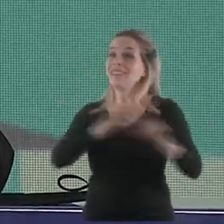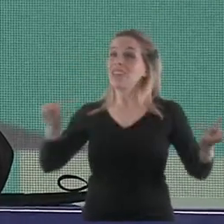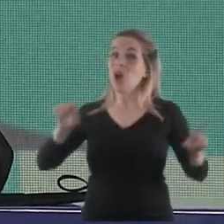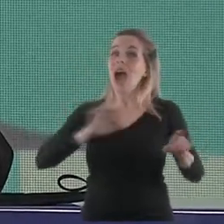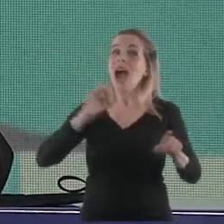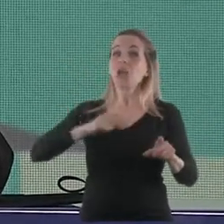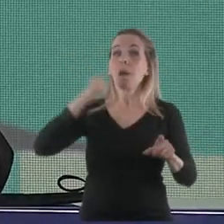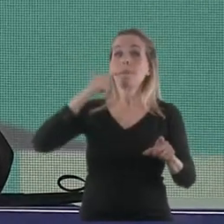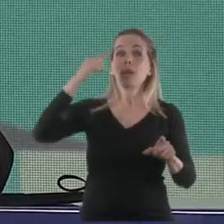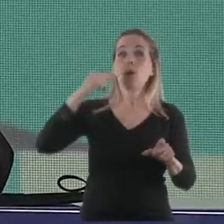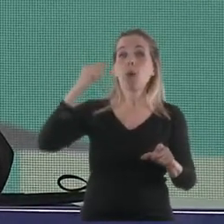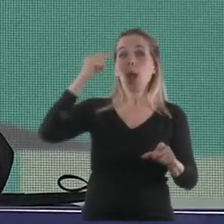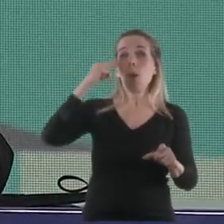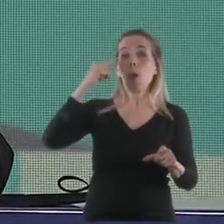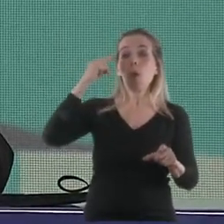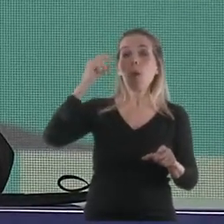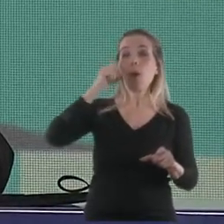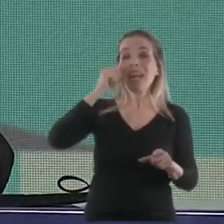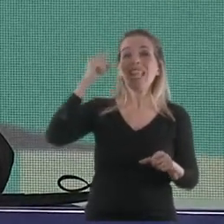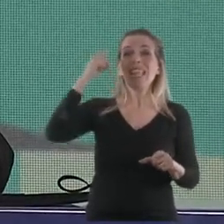hubiera logrado su gratuidad.